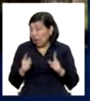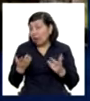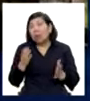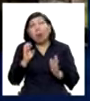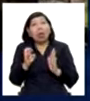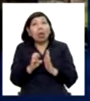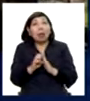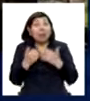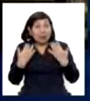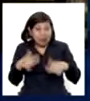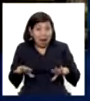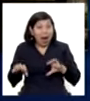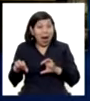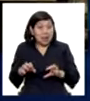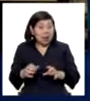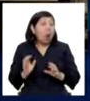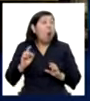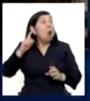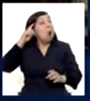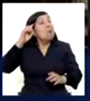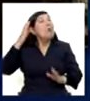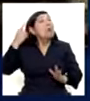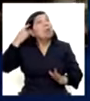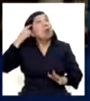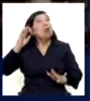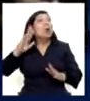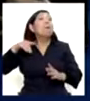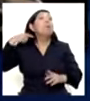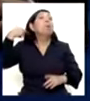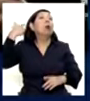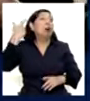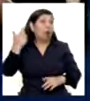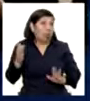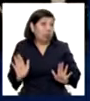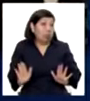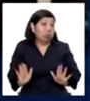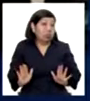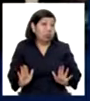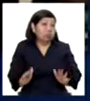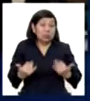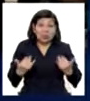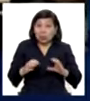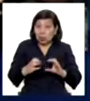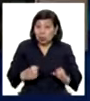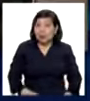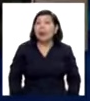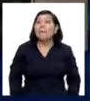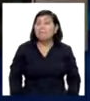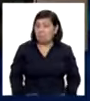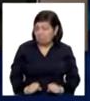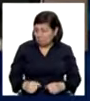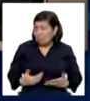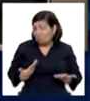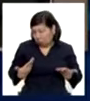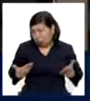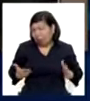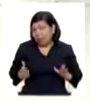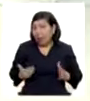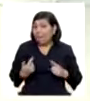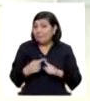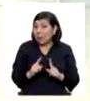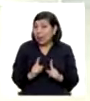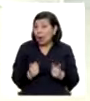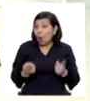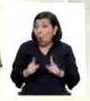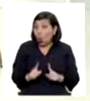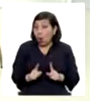refiero a que ya estén ejecutándose o pueden ser proyectos que ellos conciban a propósito de este concurso. Claro, podrían presentar de esa manera,